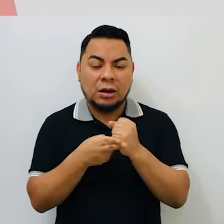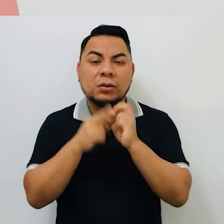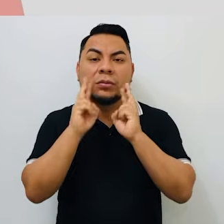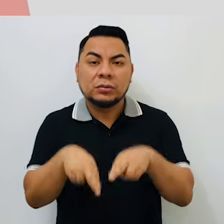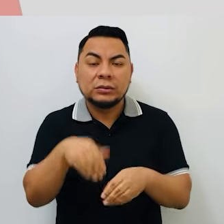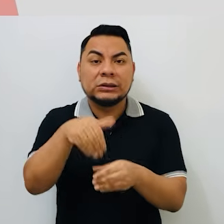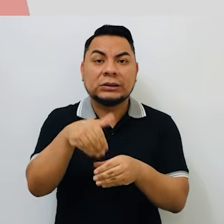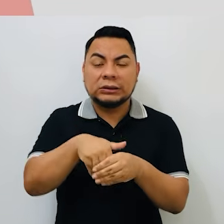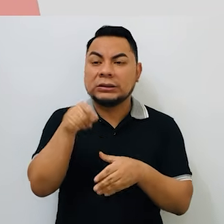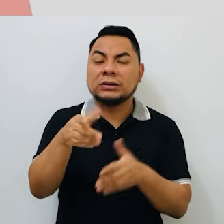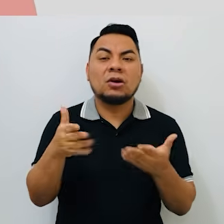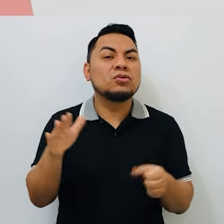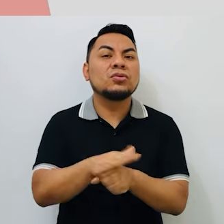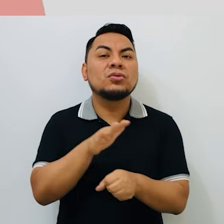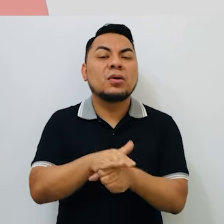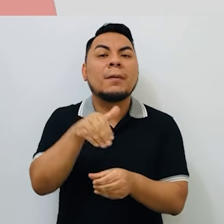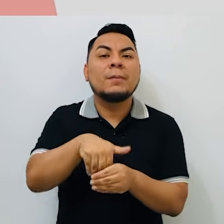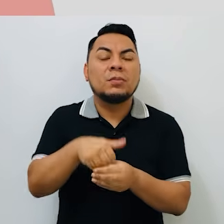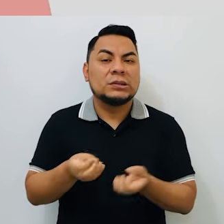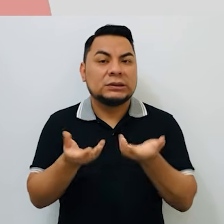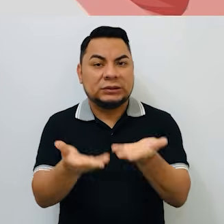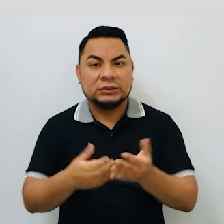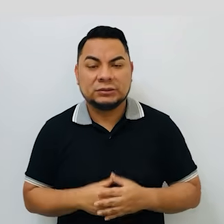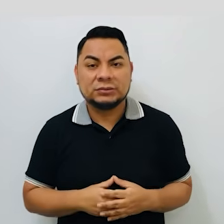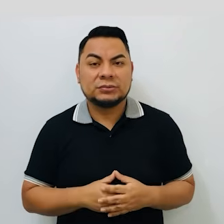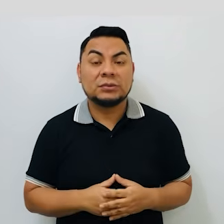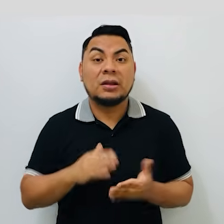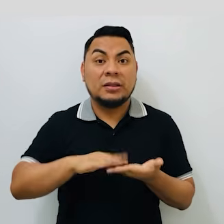y anota el resultado en el espacio total